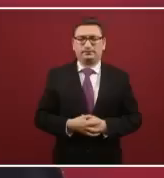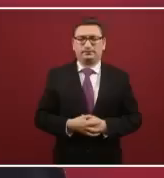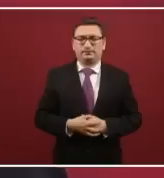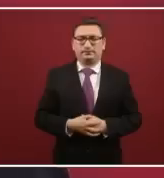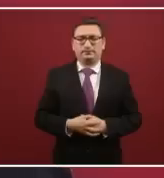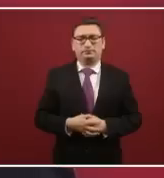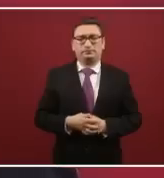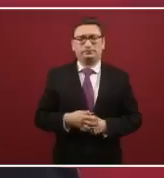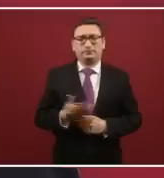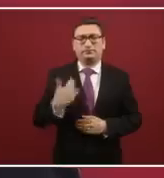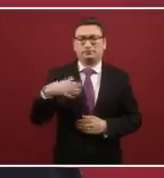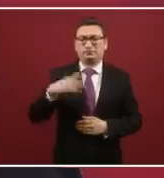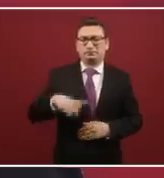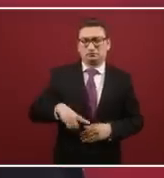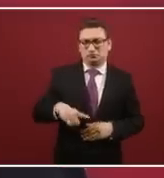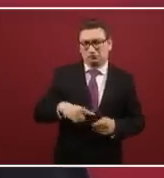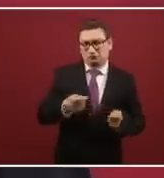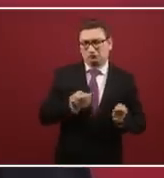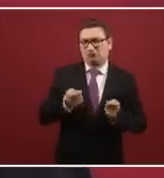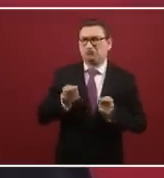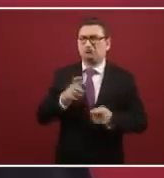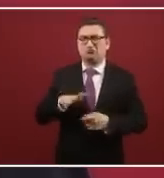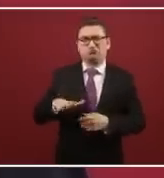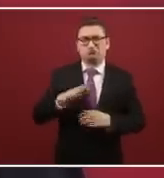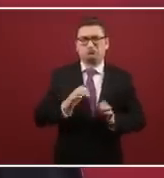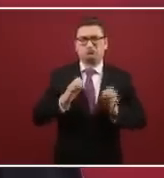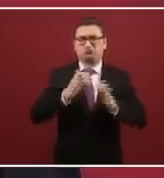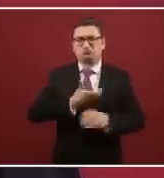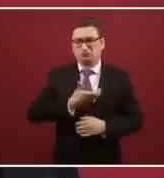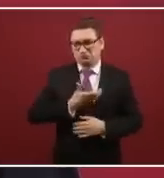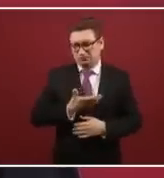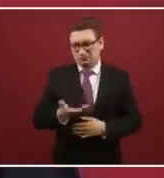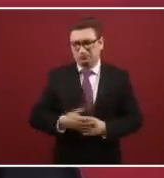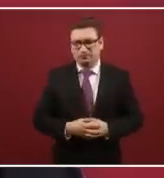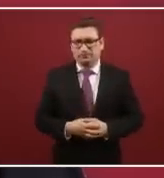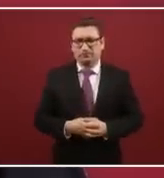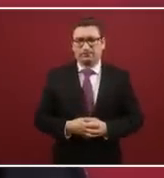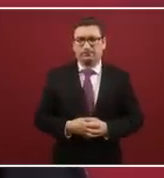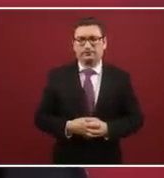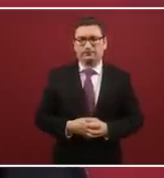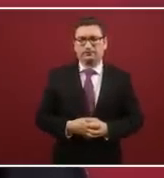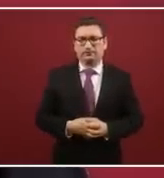el control del palacio, y ya son áreas,